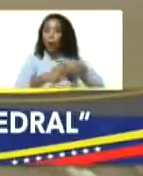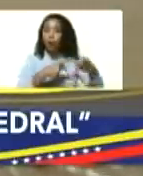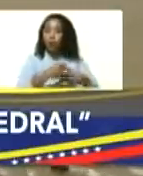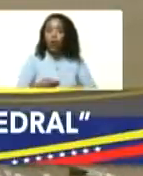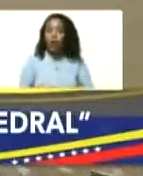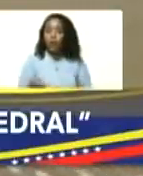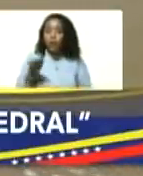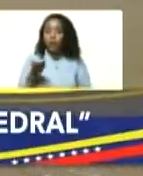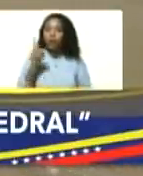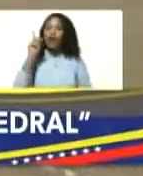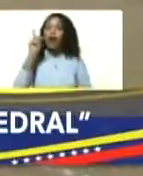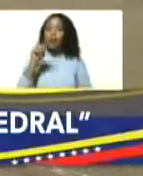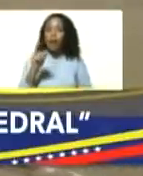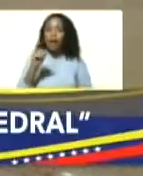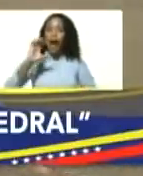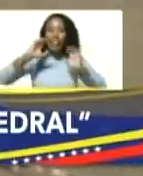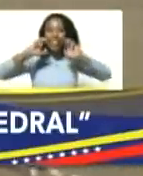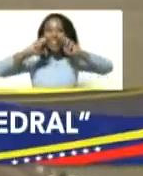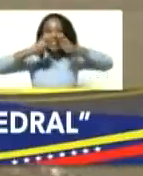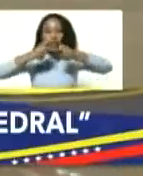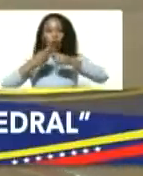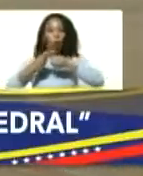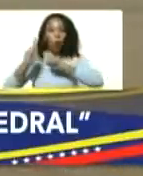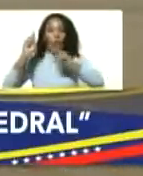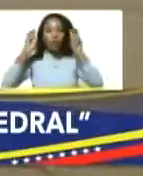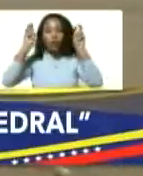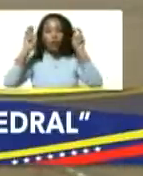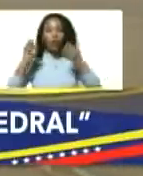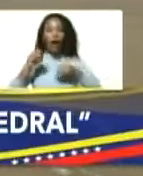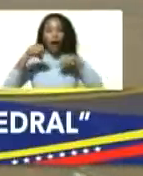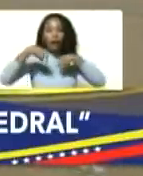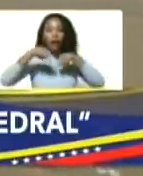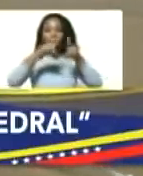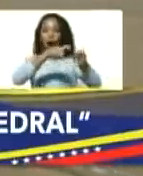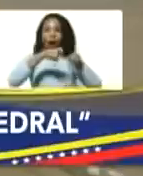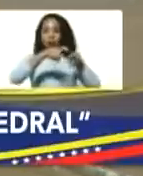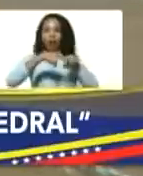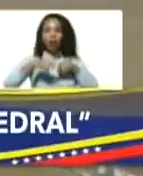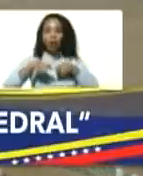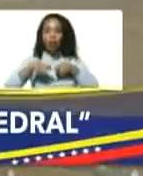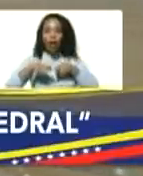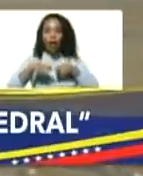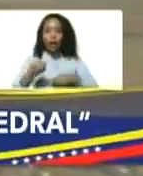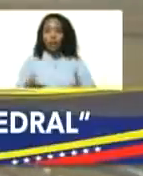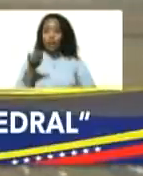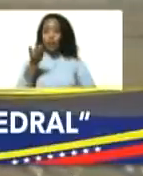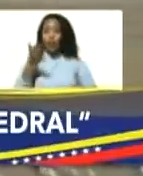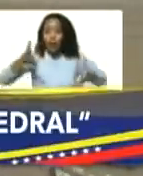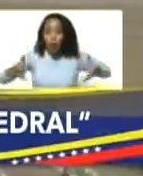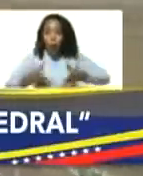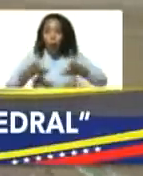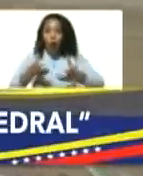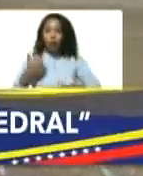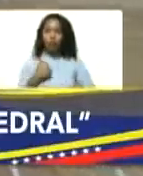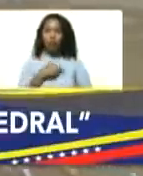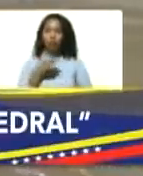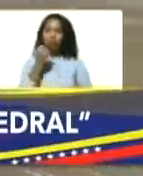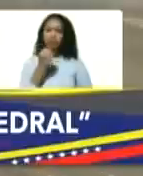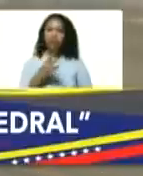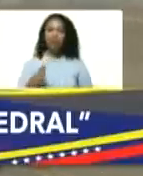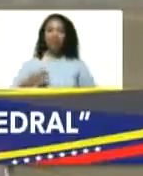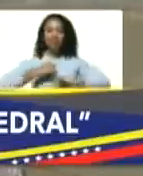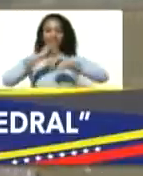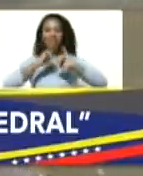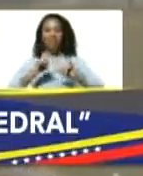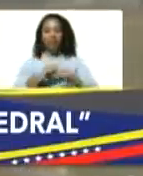también de maíz y otros rubros de la agricultura vegetal estamos buenos contentos